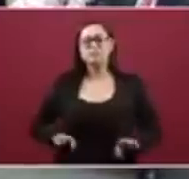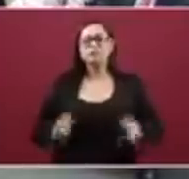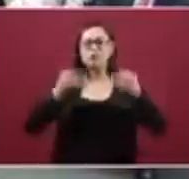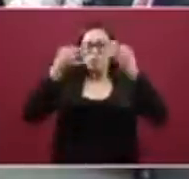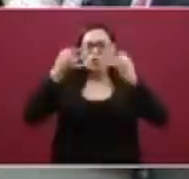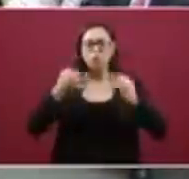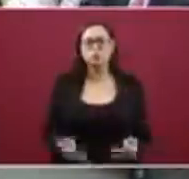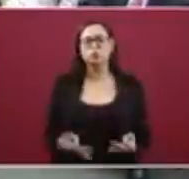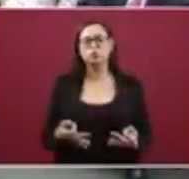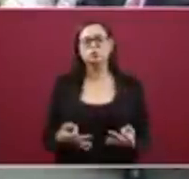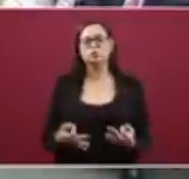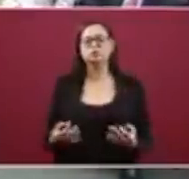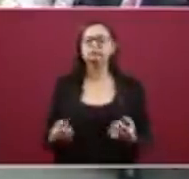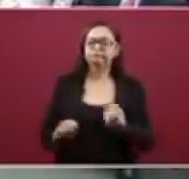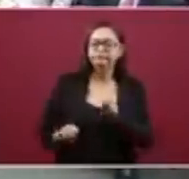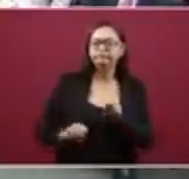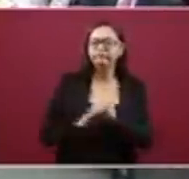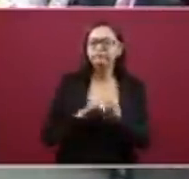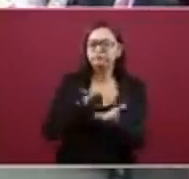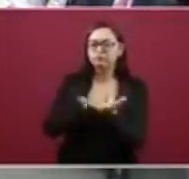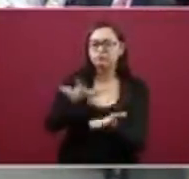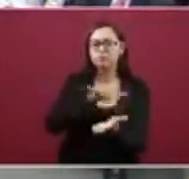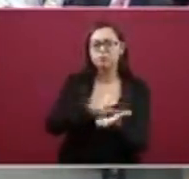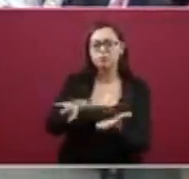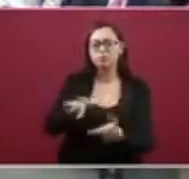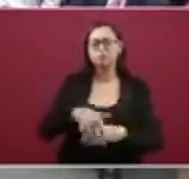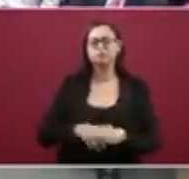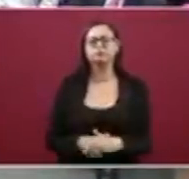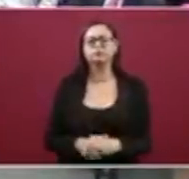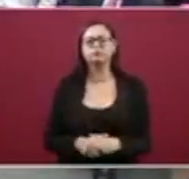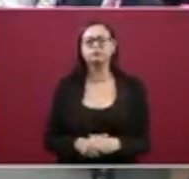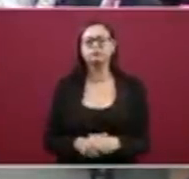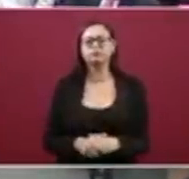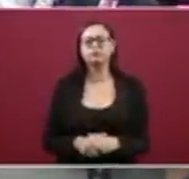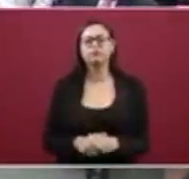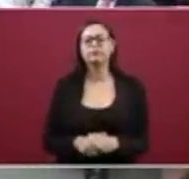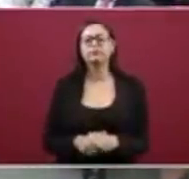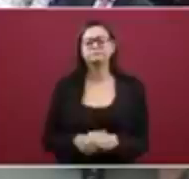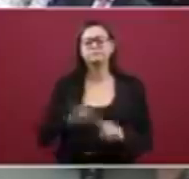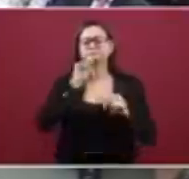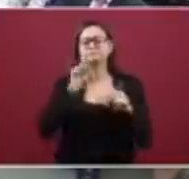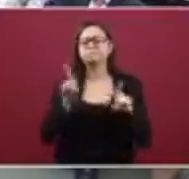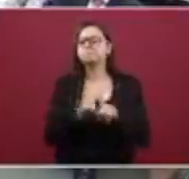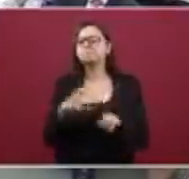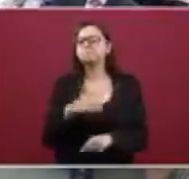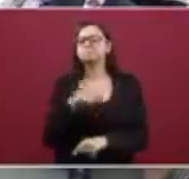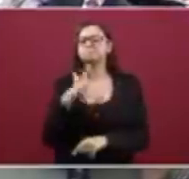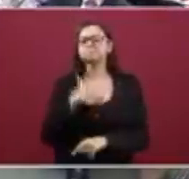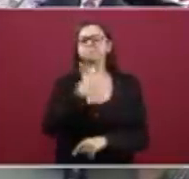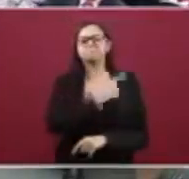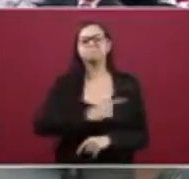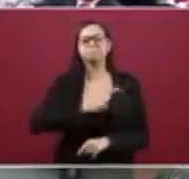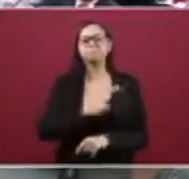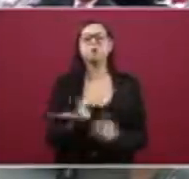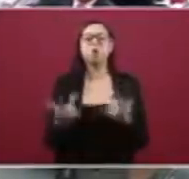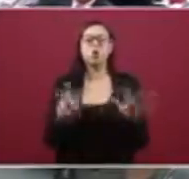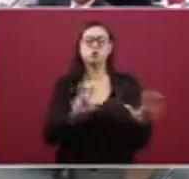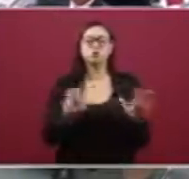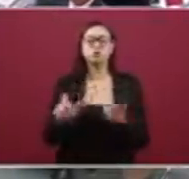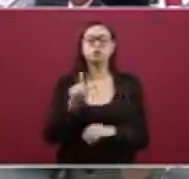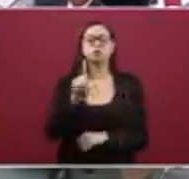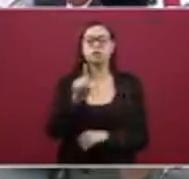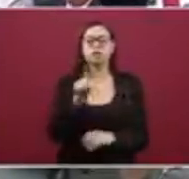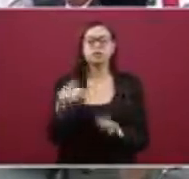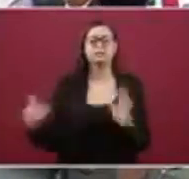y solidarias es satisfactorio poder decir que 800 17